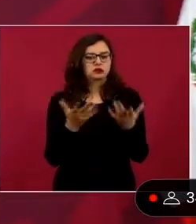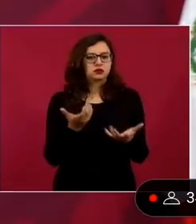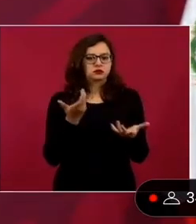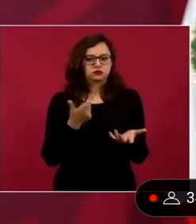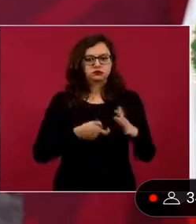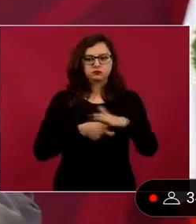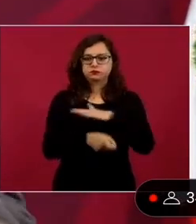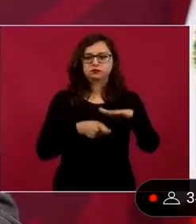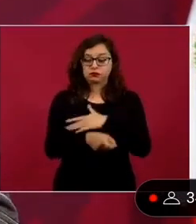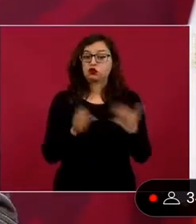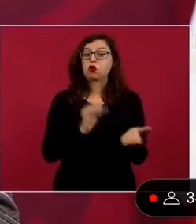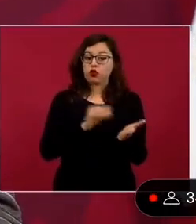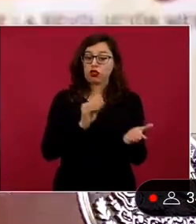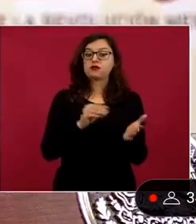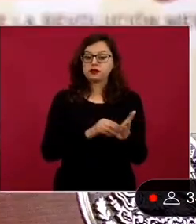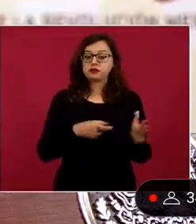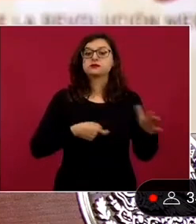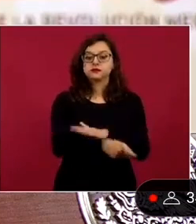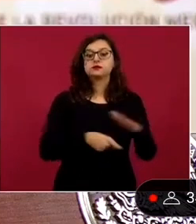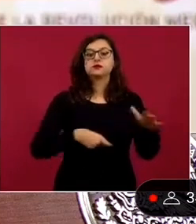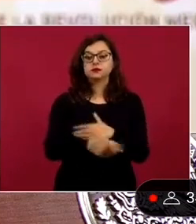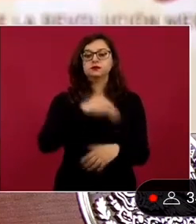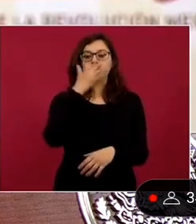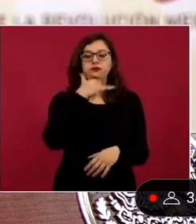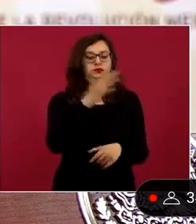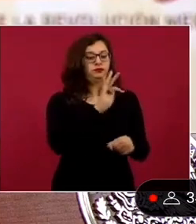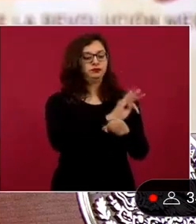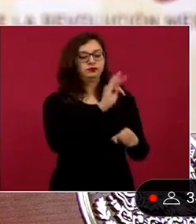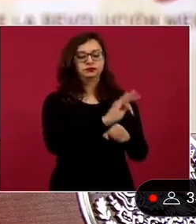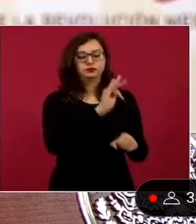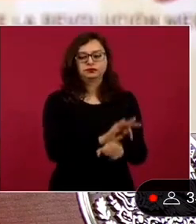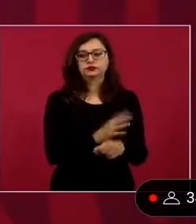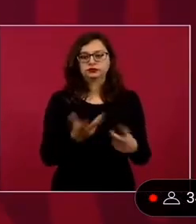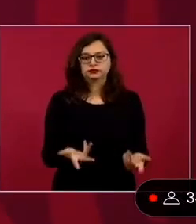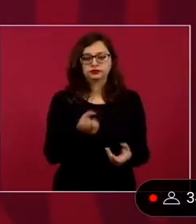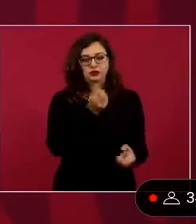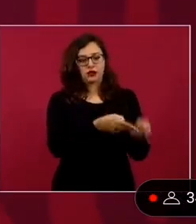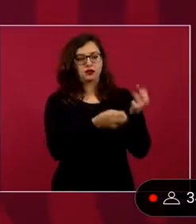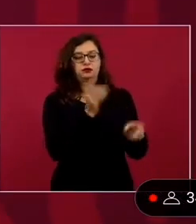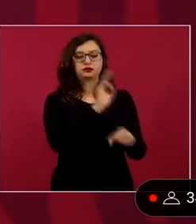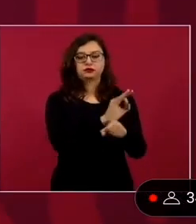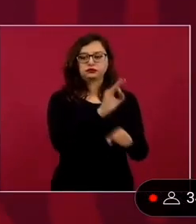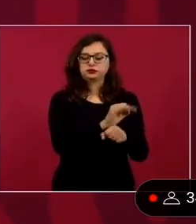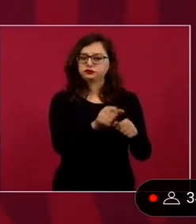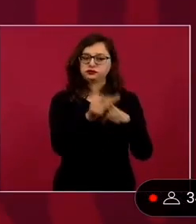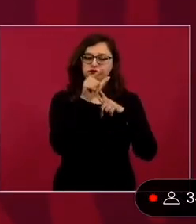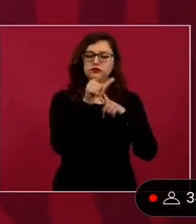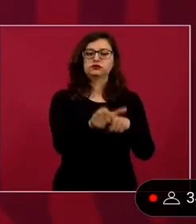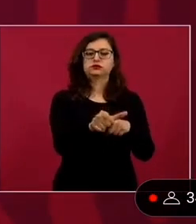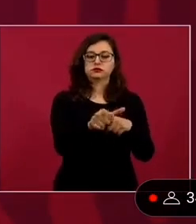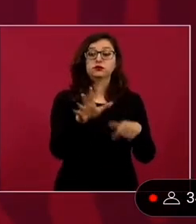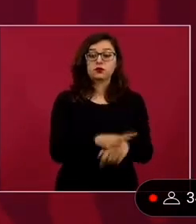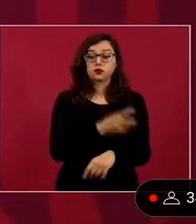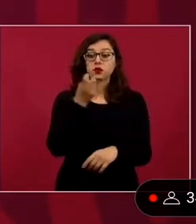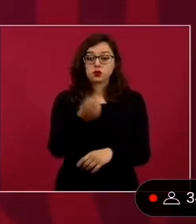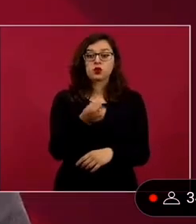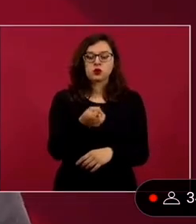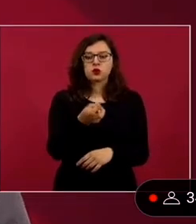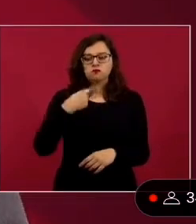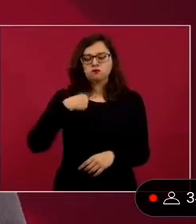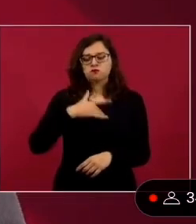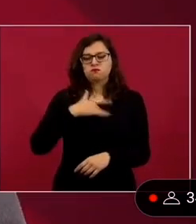Recibían y siguen recibiendo dinero para defender al régimen de corrupción, de injusticias, de privilegios. Por eso,